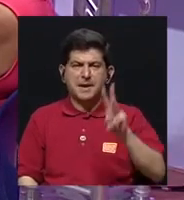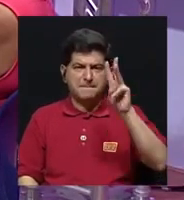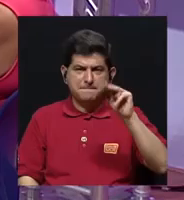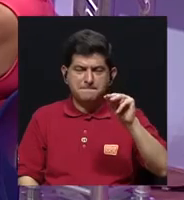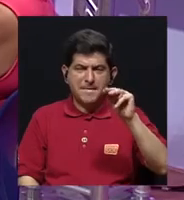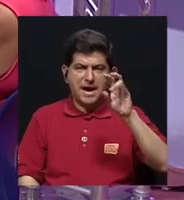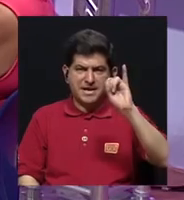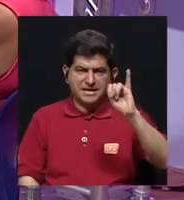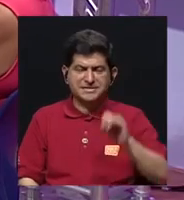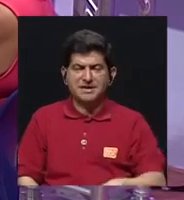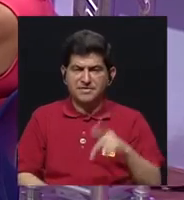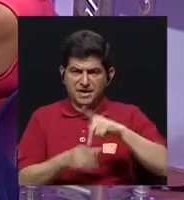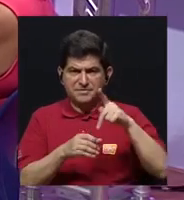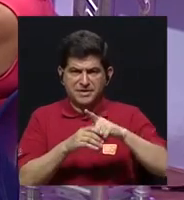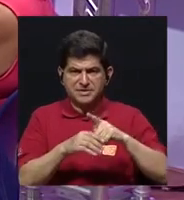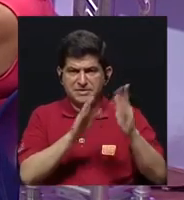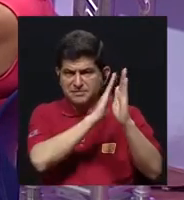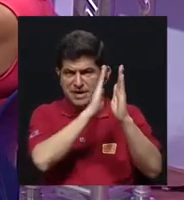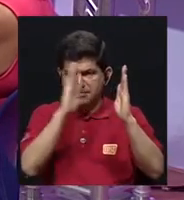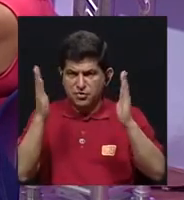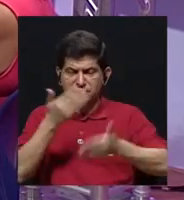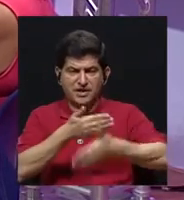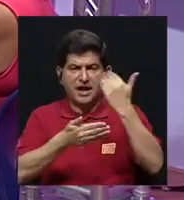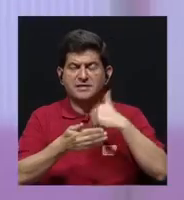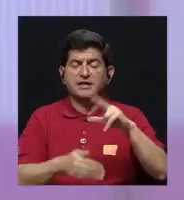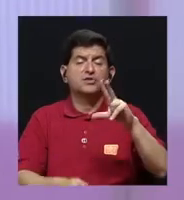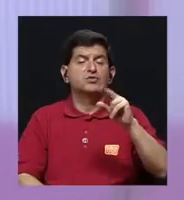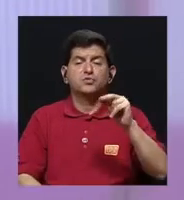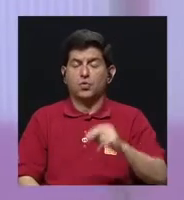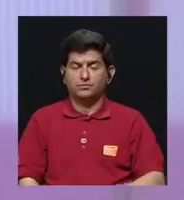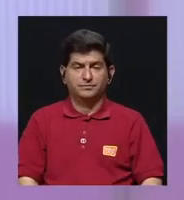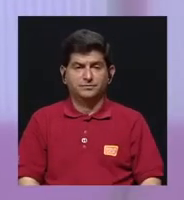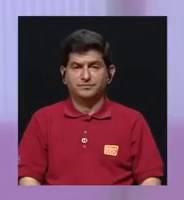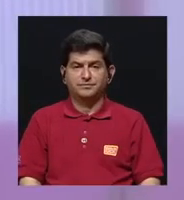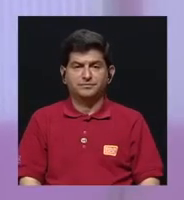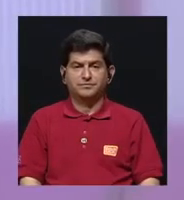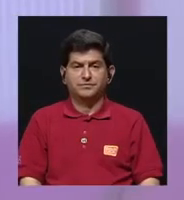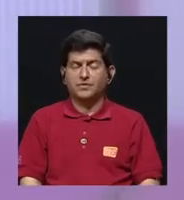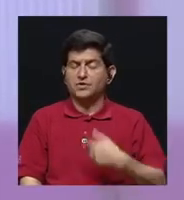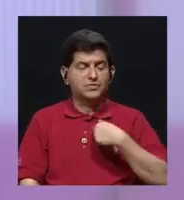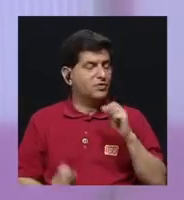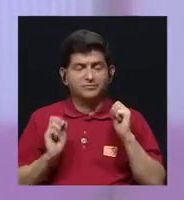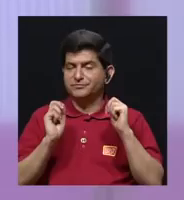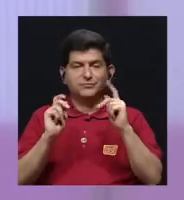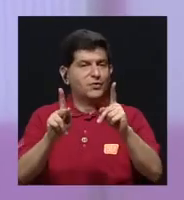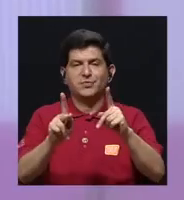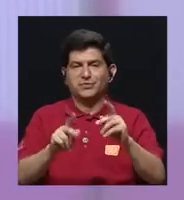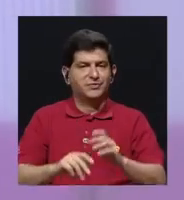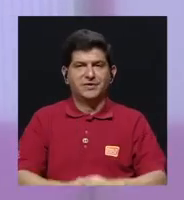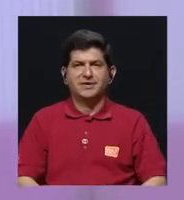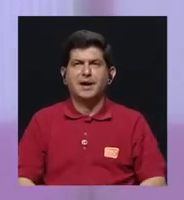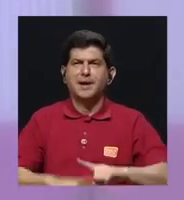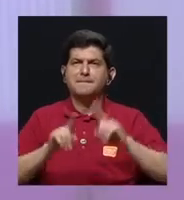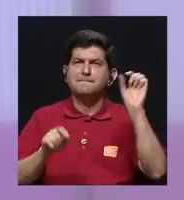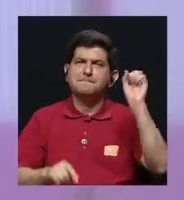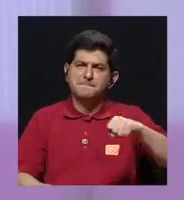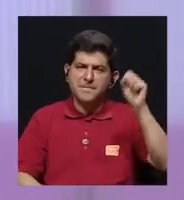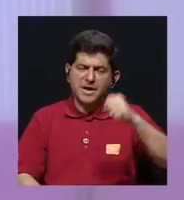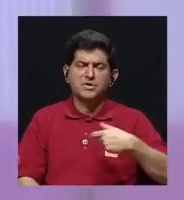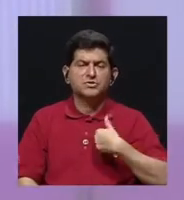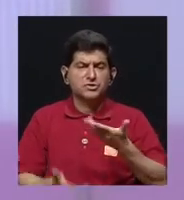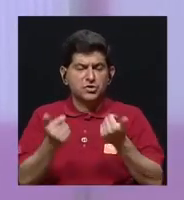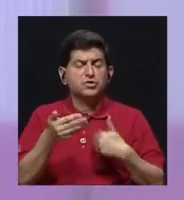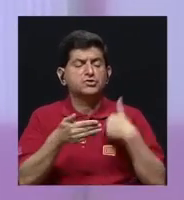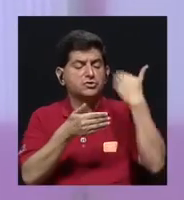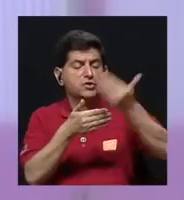esas actividades de biblioteca anteriormente? No he tenido la oportunidad, pero sí quisiera más